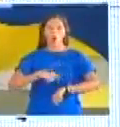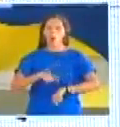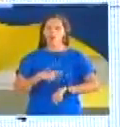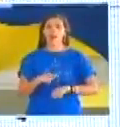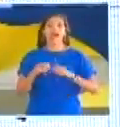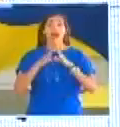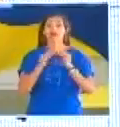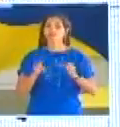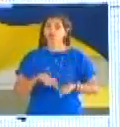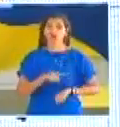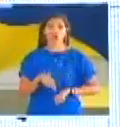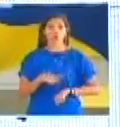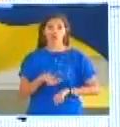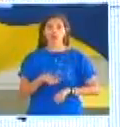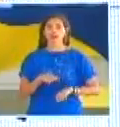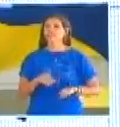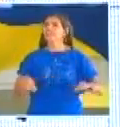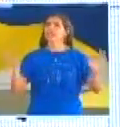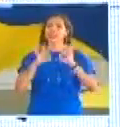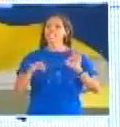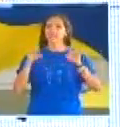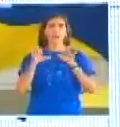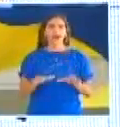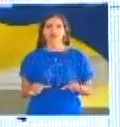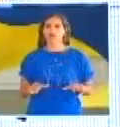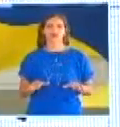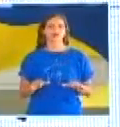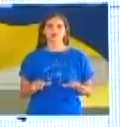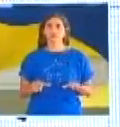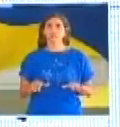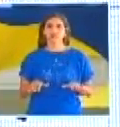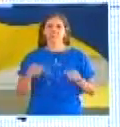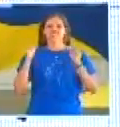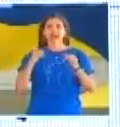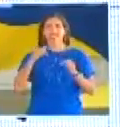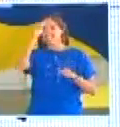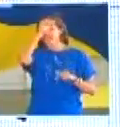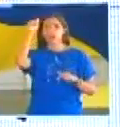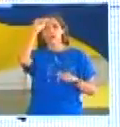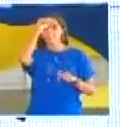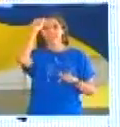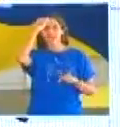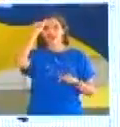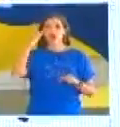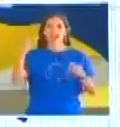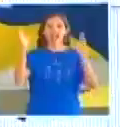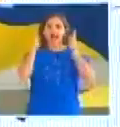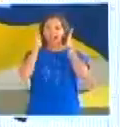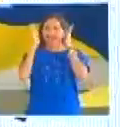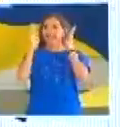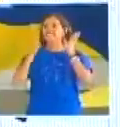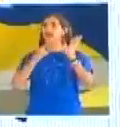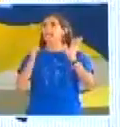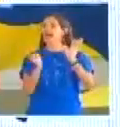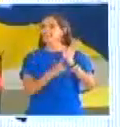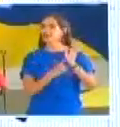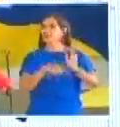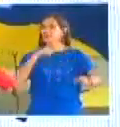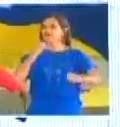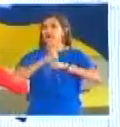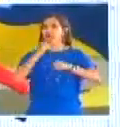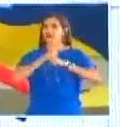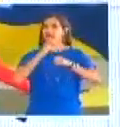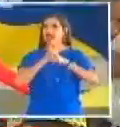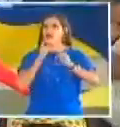A toda hora. Que nadie baje la guardia. De aquí al domingo, alerta máxima, trabajo